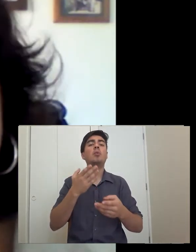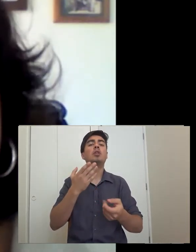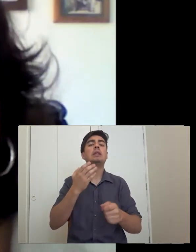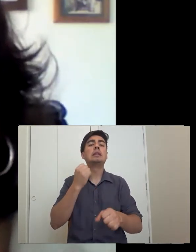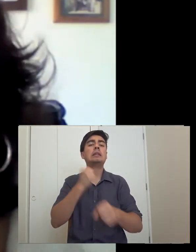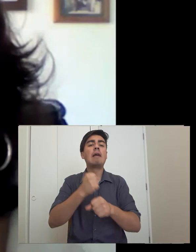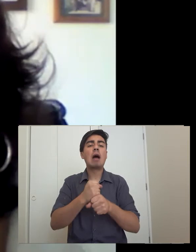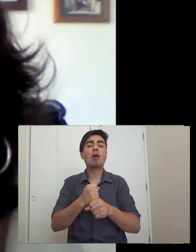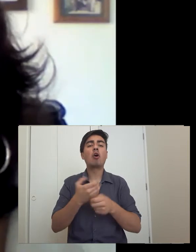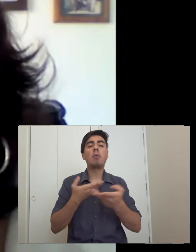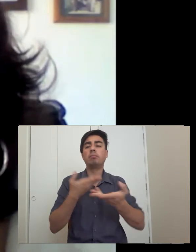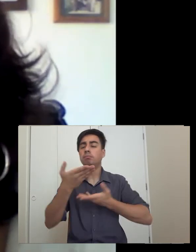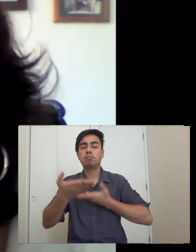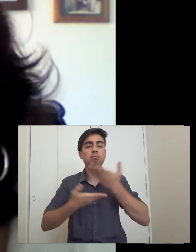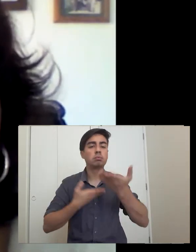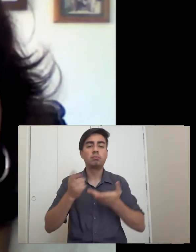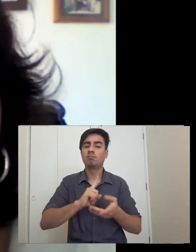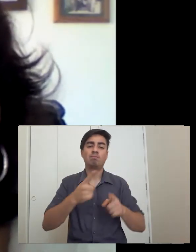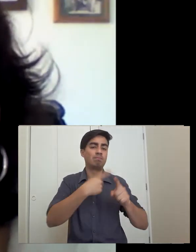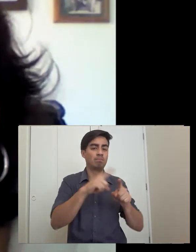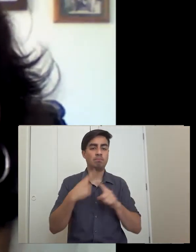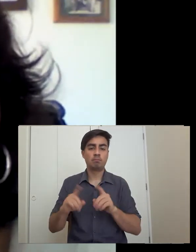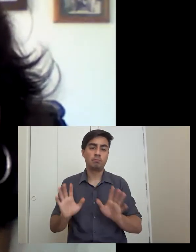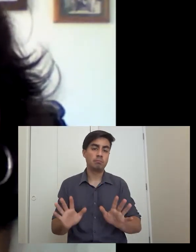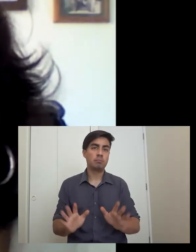dialógico, no sé.